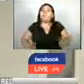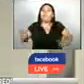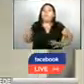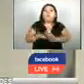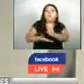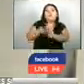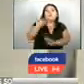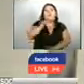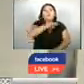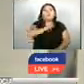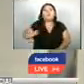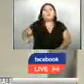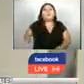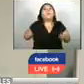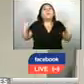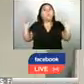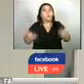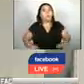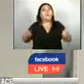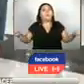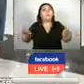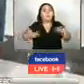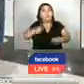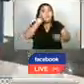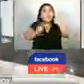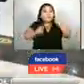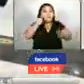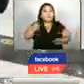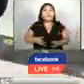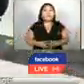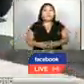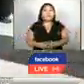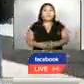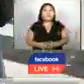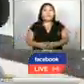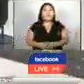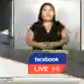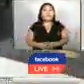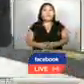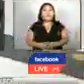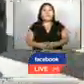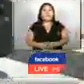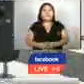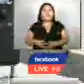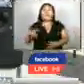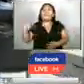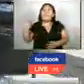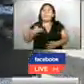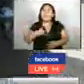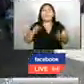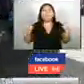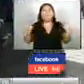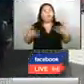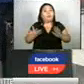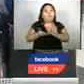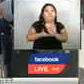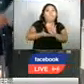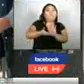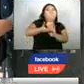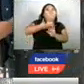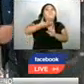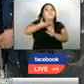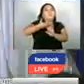Salvador para que turistas y compatriotas visiten el país. Y nos ha permitido recuperar hoy por hoy